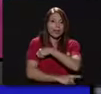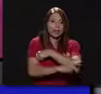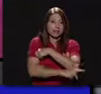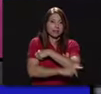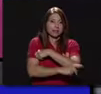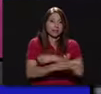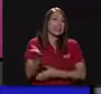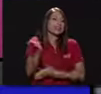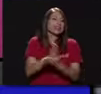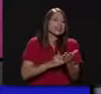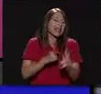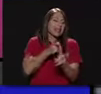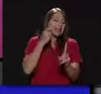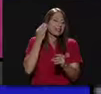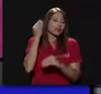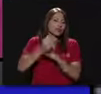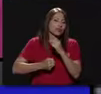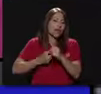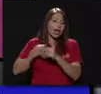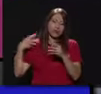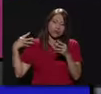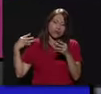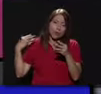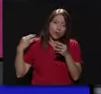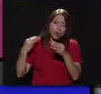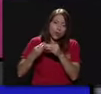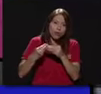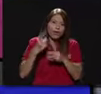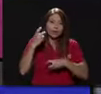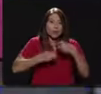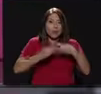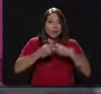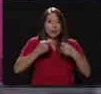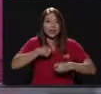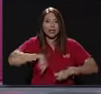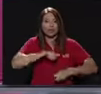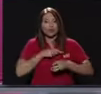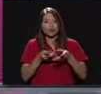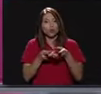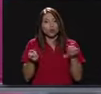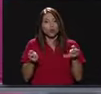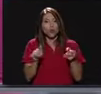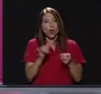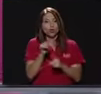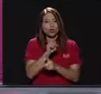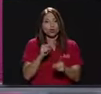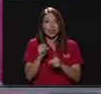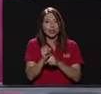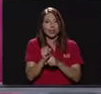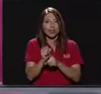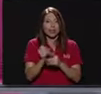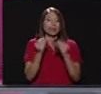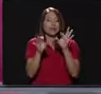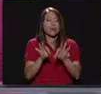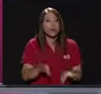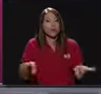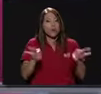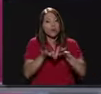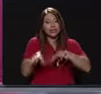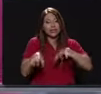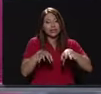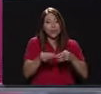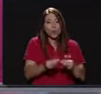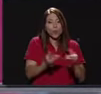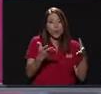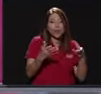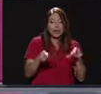Es un problema que venimos arrastrando desde hace años y tiene que ser un problema que resolvamos como sociedad. Y aquí es importante la acción pública